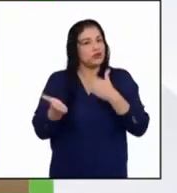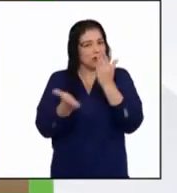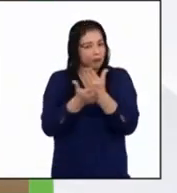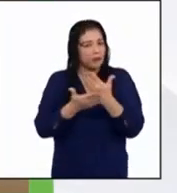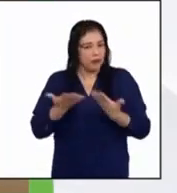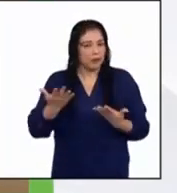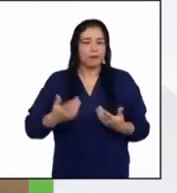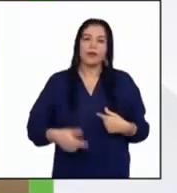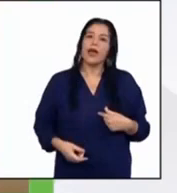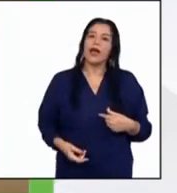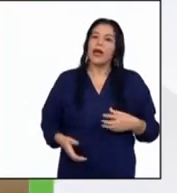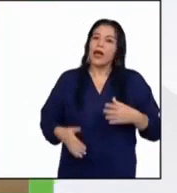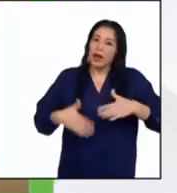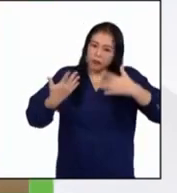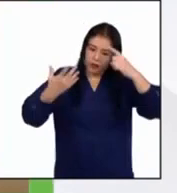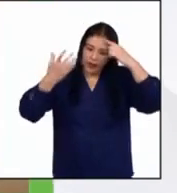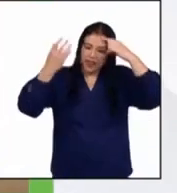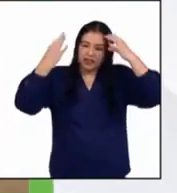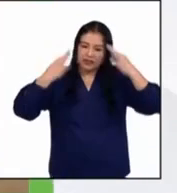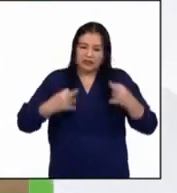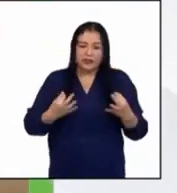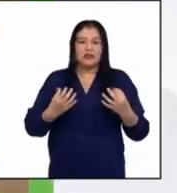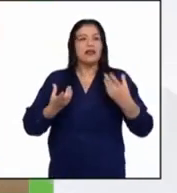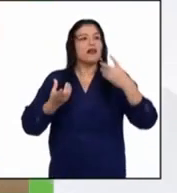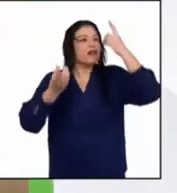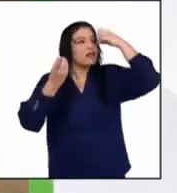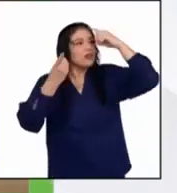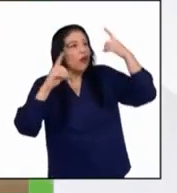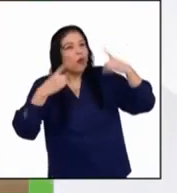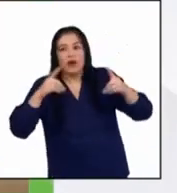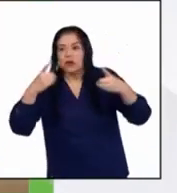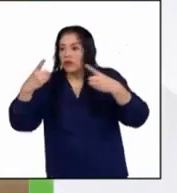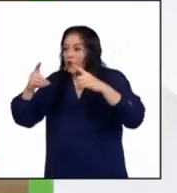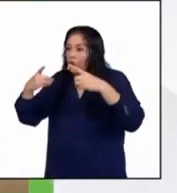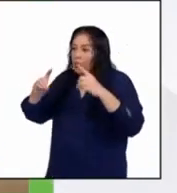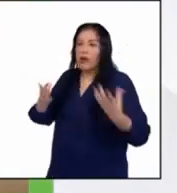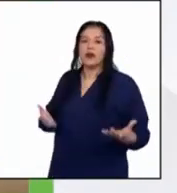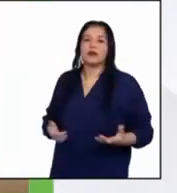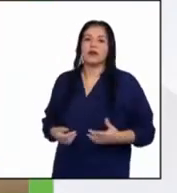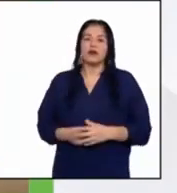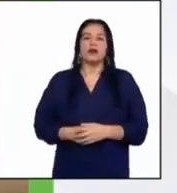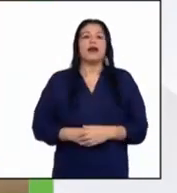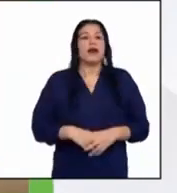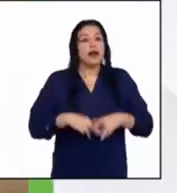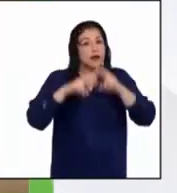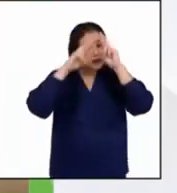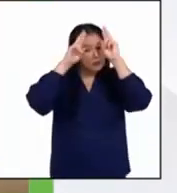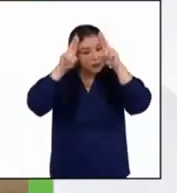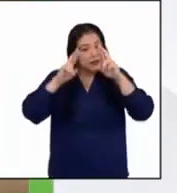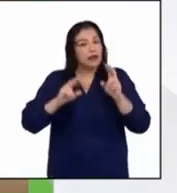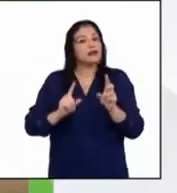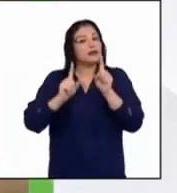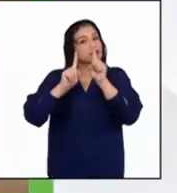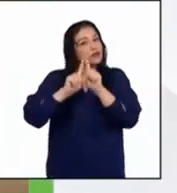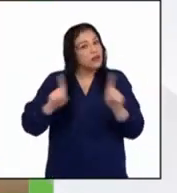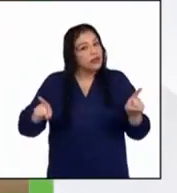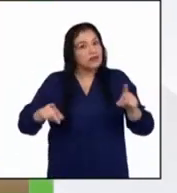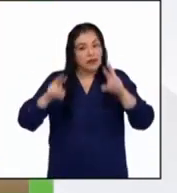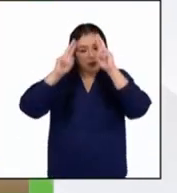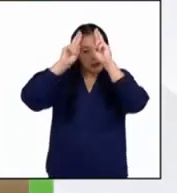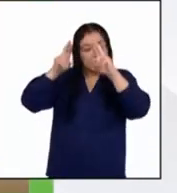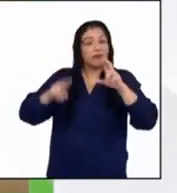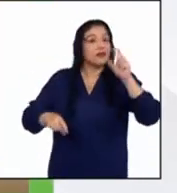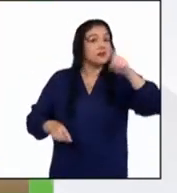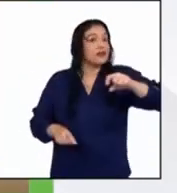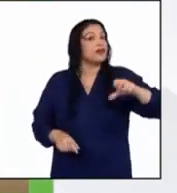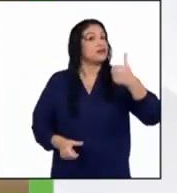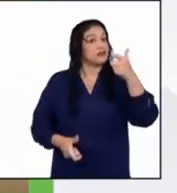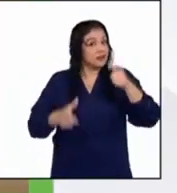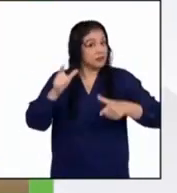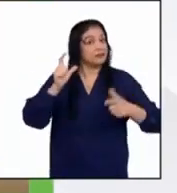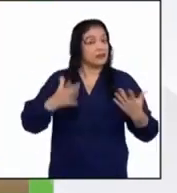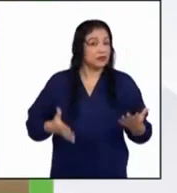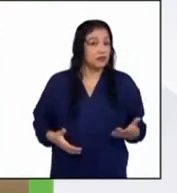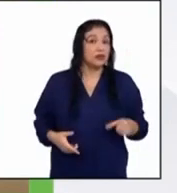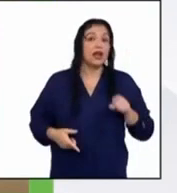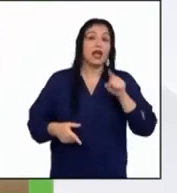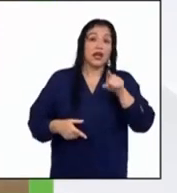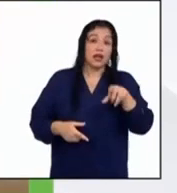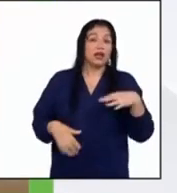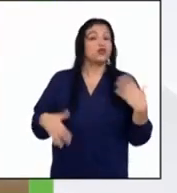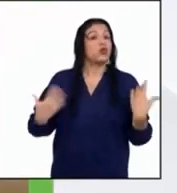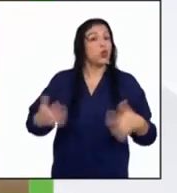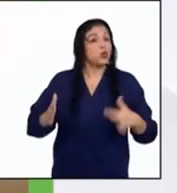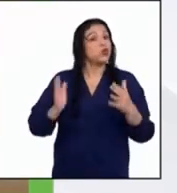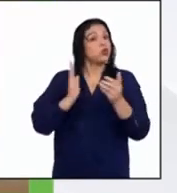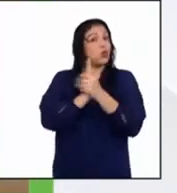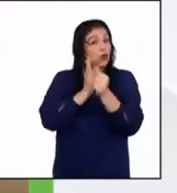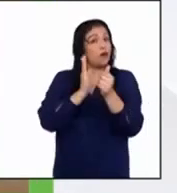de decisiones de manera consensuada, tomando en cuenta las diferencias y las necesidades de los otros, es también una